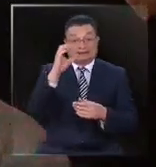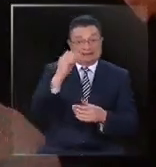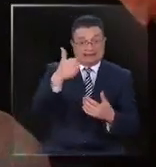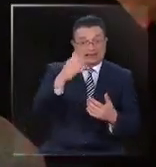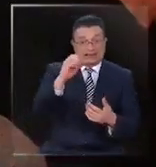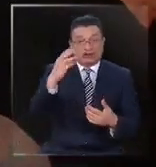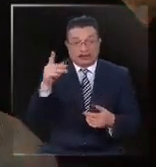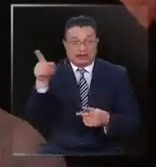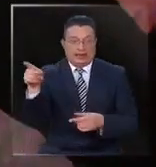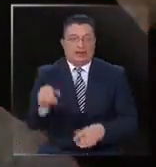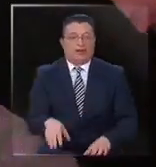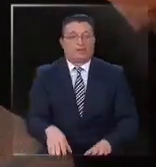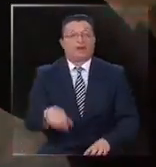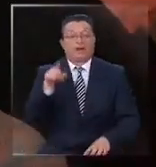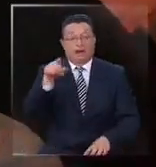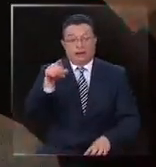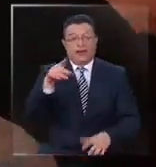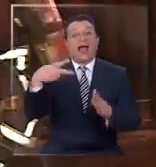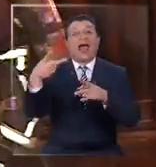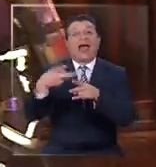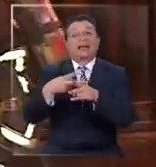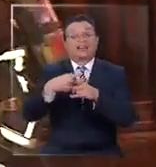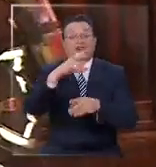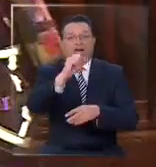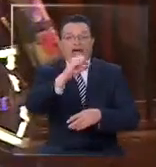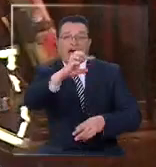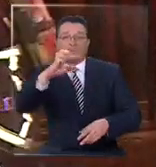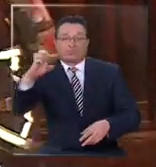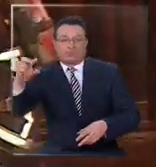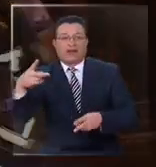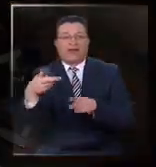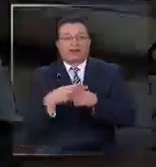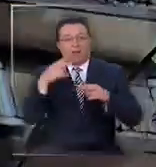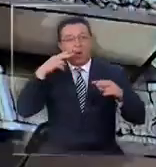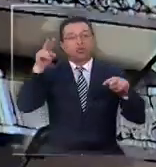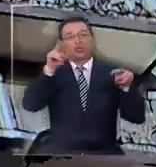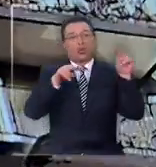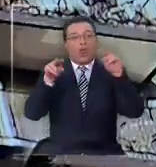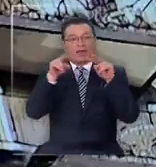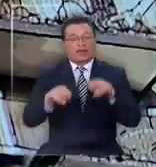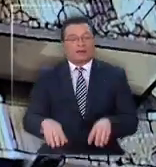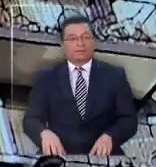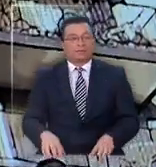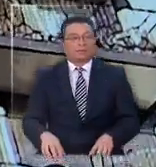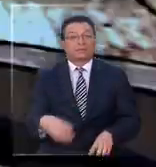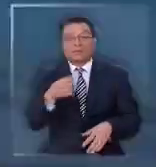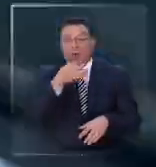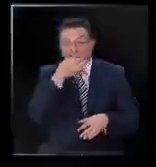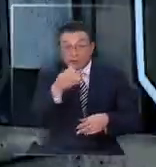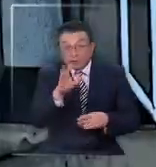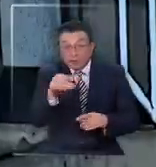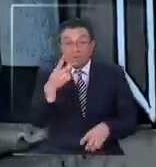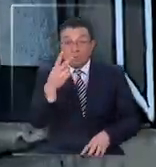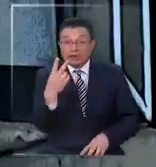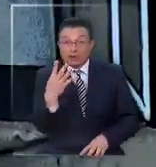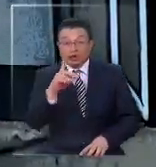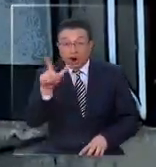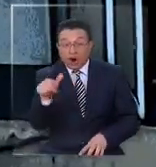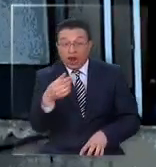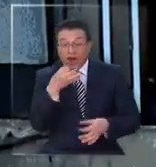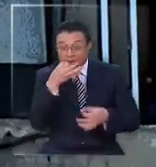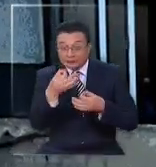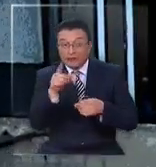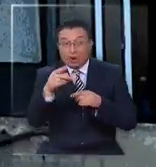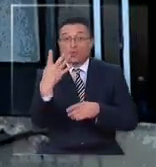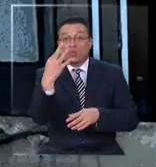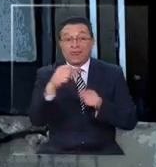El departamento es un Airbnb, así que lo arrienda para turistas. Según antecedentes de 24 horas en el departamento de